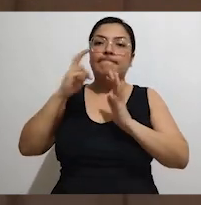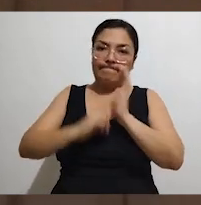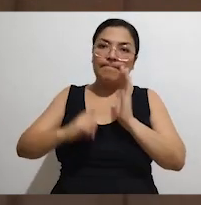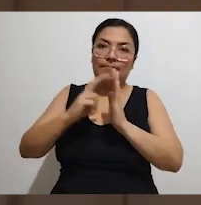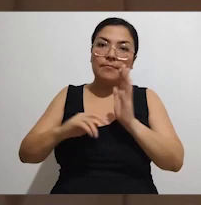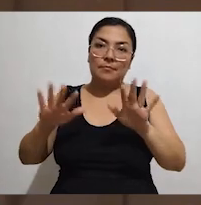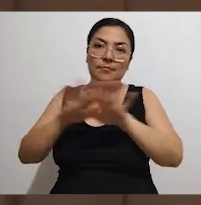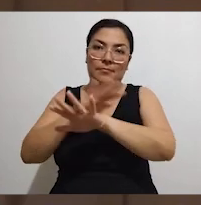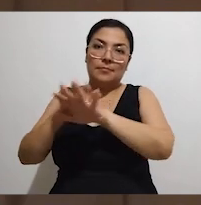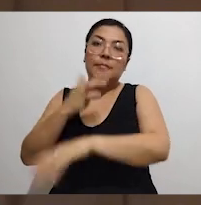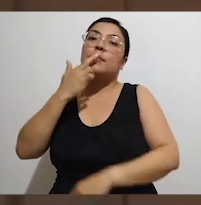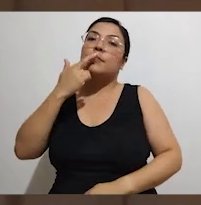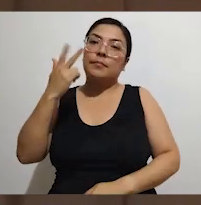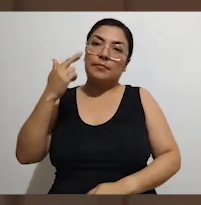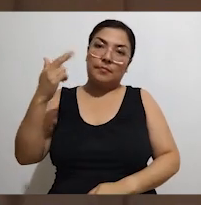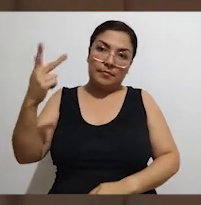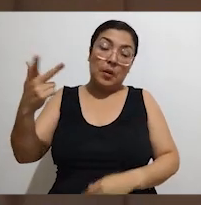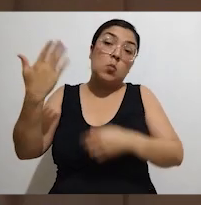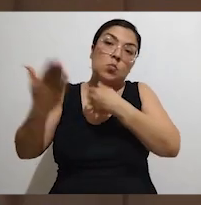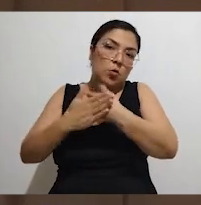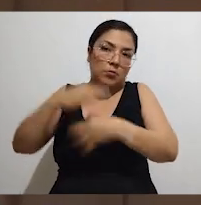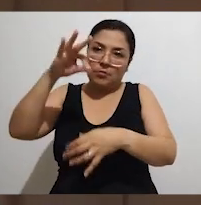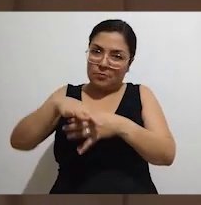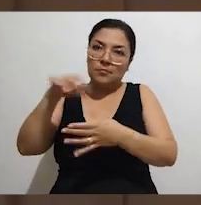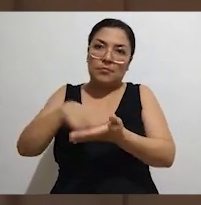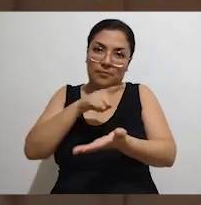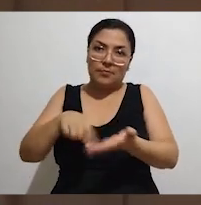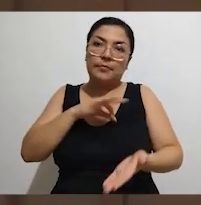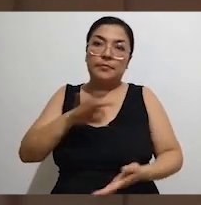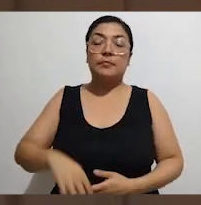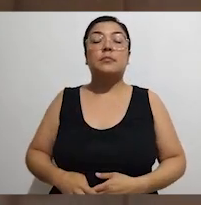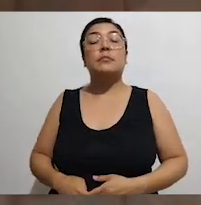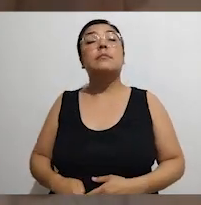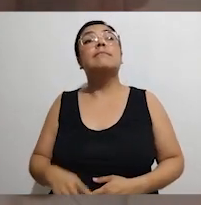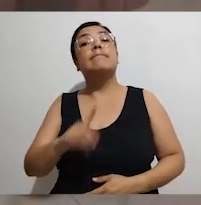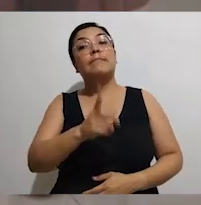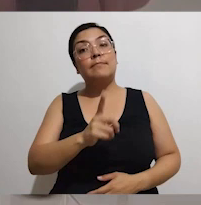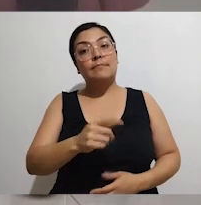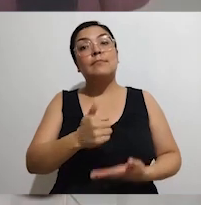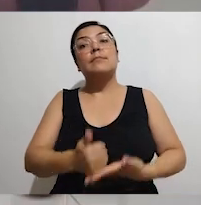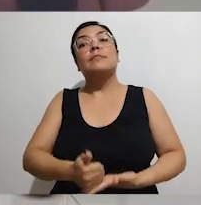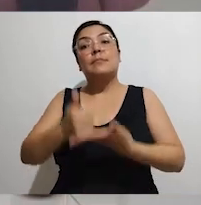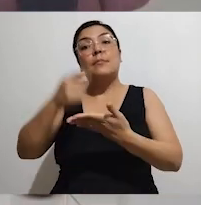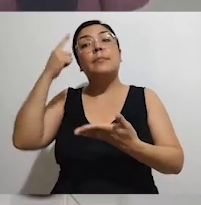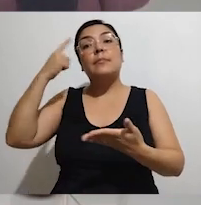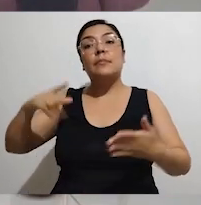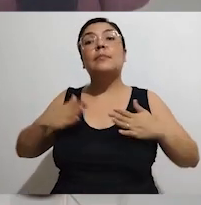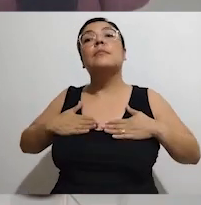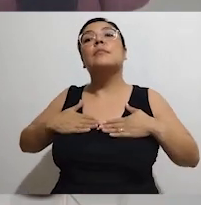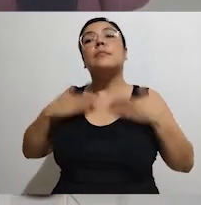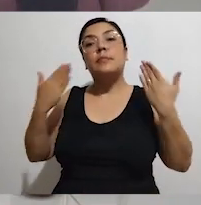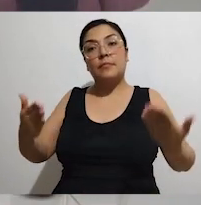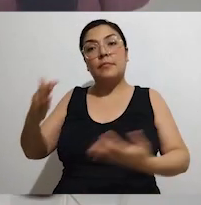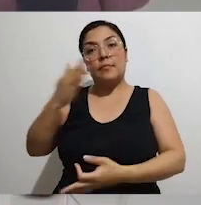de situaciones que podemos mejorar en próximos procesos electorales. Esto ayuda mucho a dar certeza ciudadana, sobre todo, más allá de lo